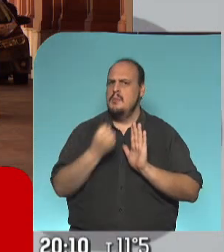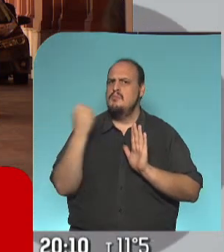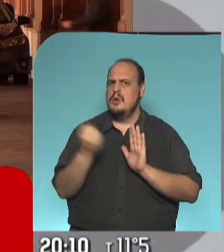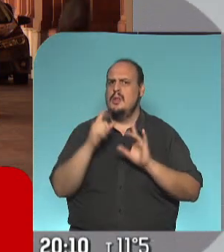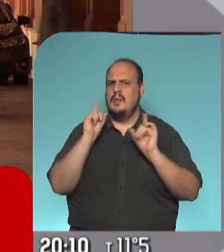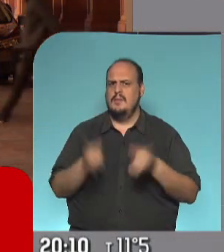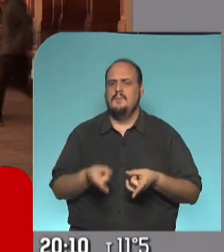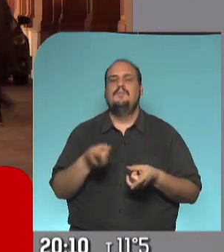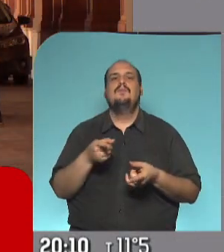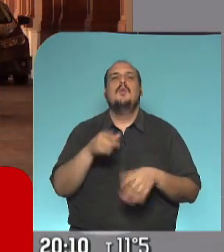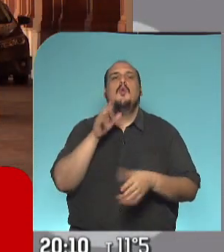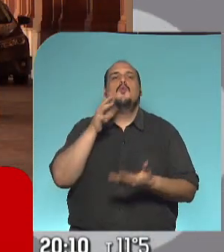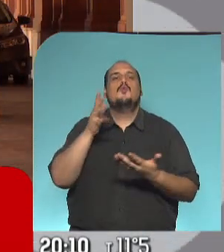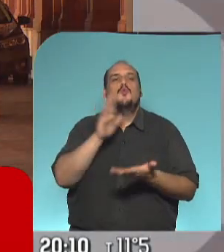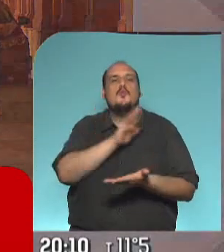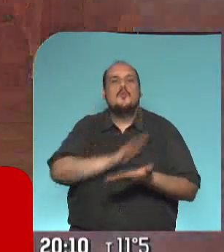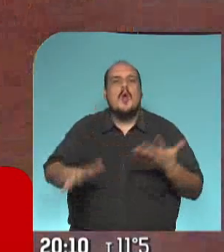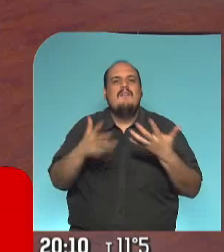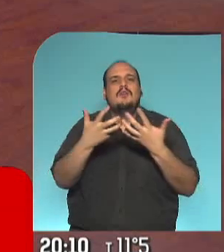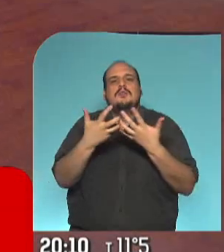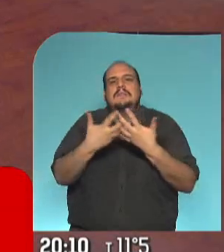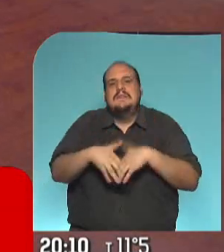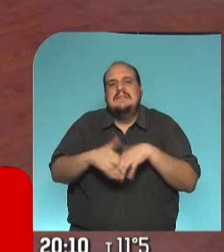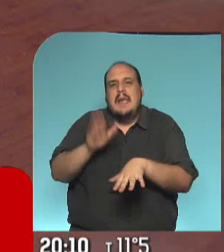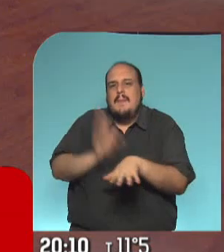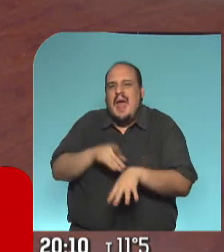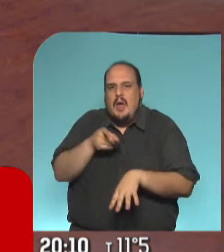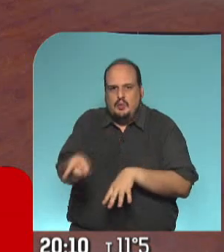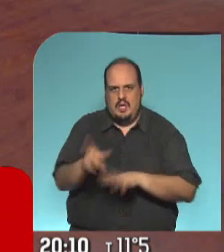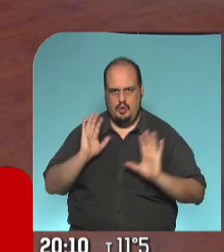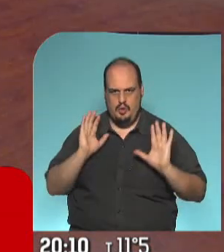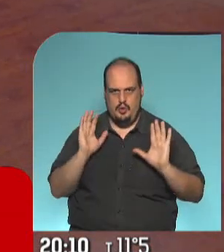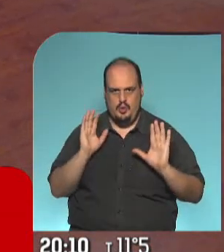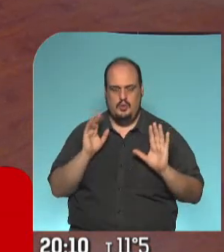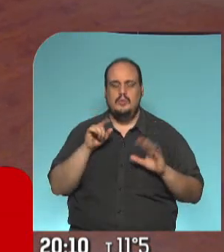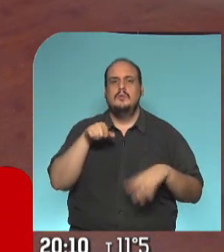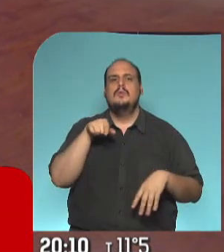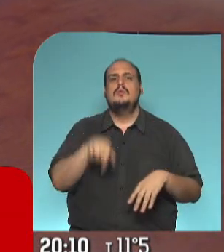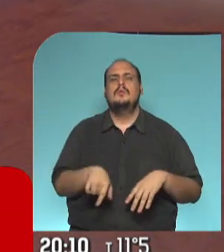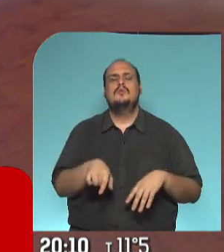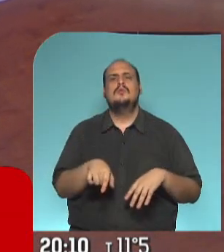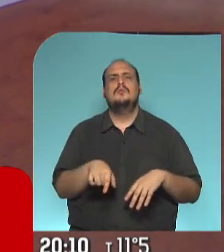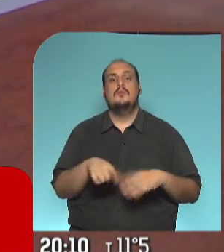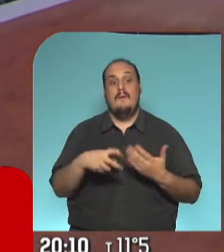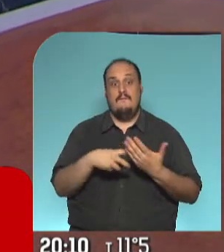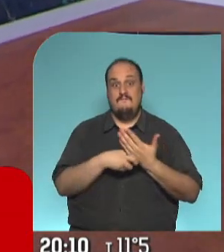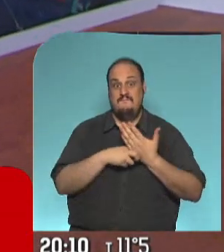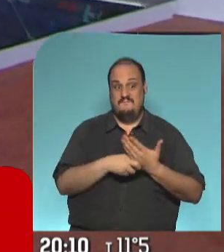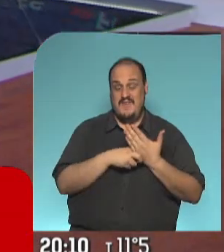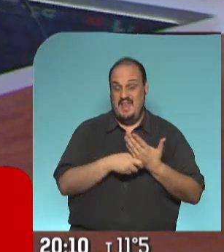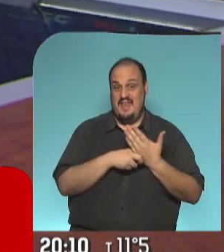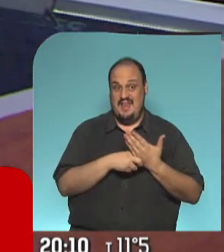nuevo sistema acusatorio. Para que se entienda gráficamente, esto le va a dar a los fiscales